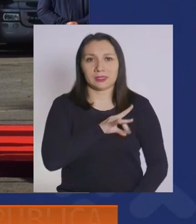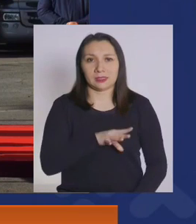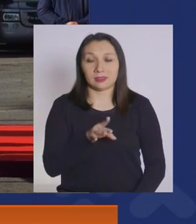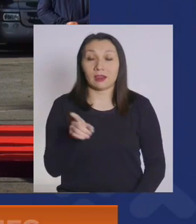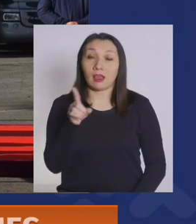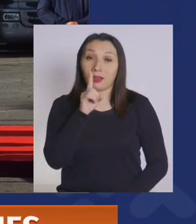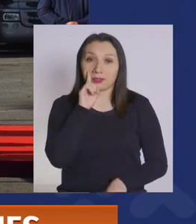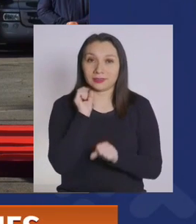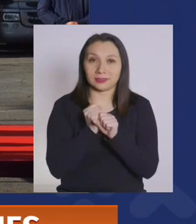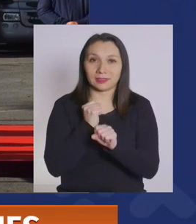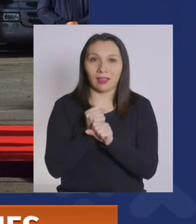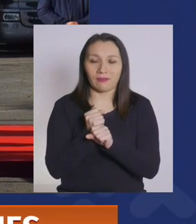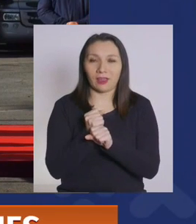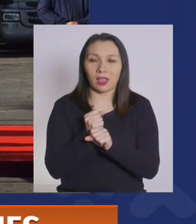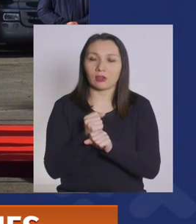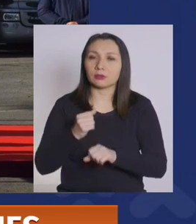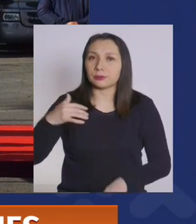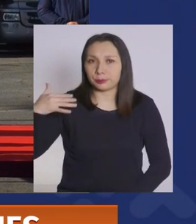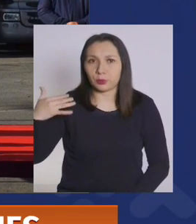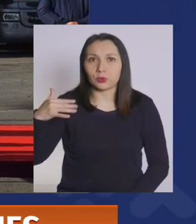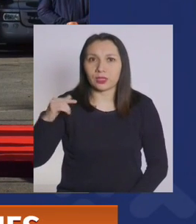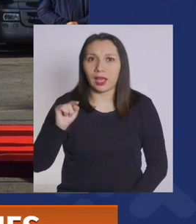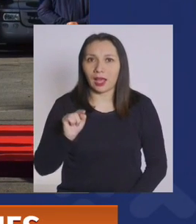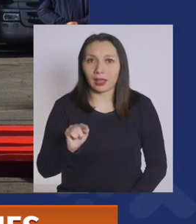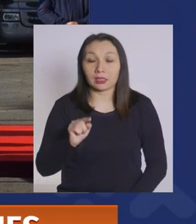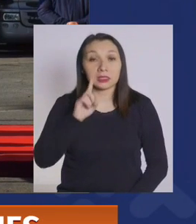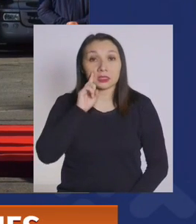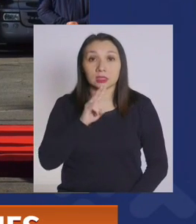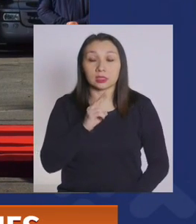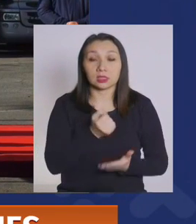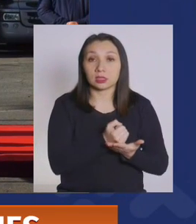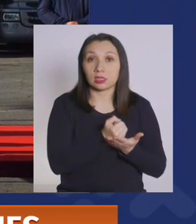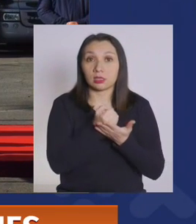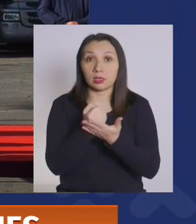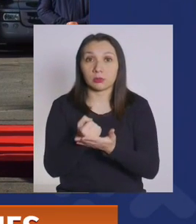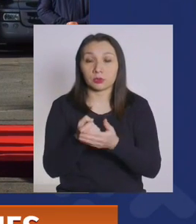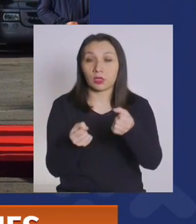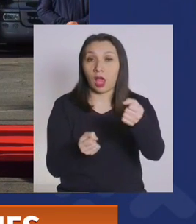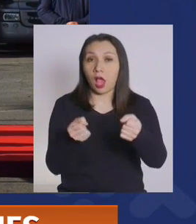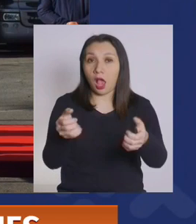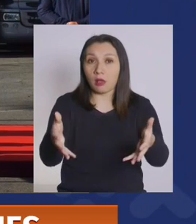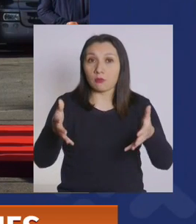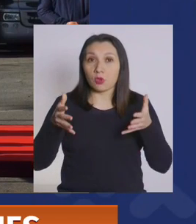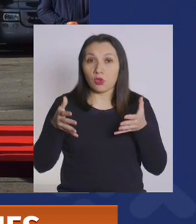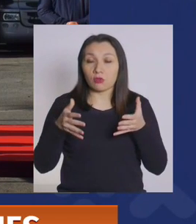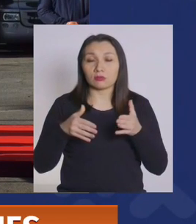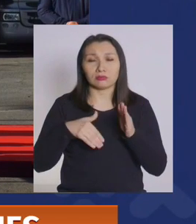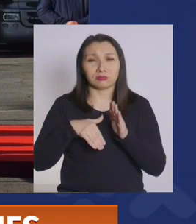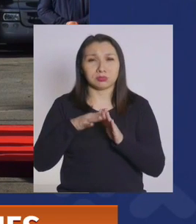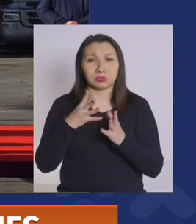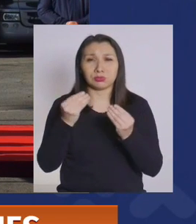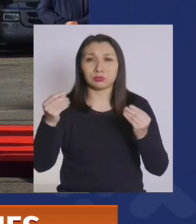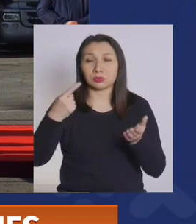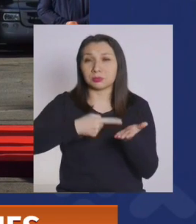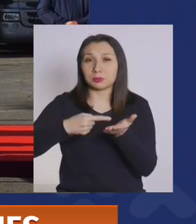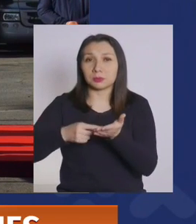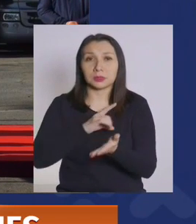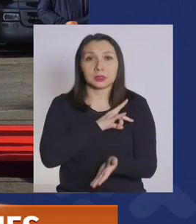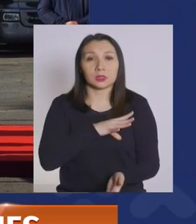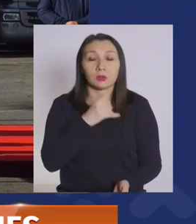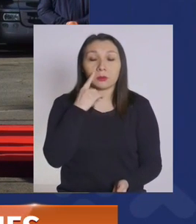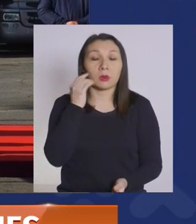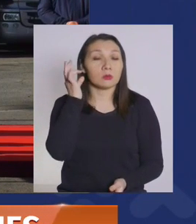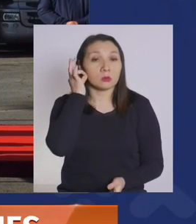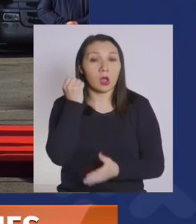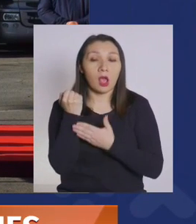sido una labor fundamental, porque sin el aporte de los camioneros y de esos cientos de miles de chilenas y chilenos que